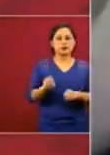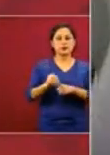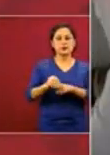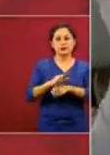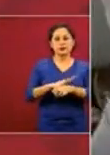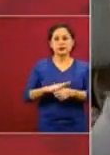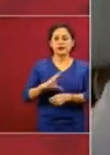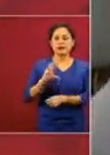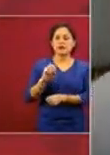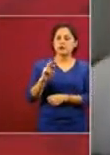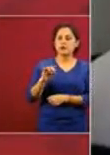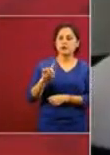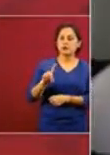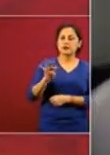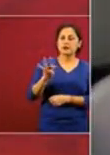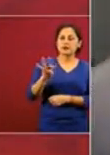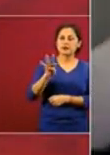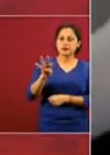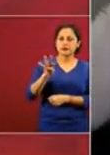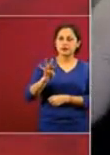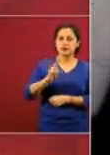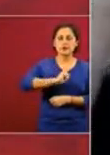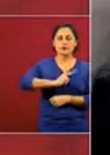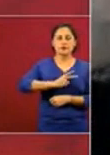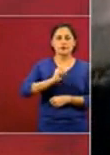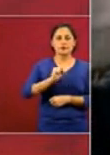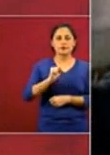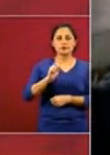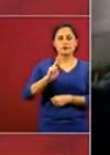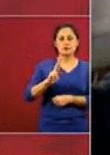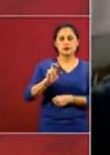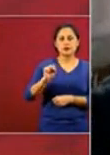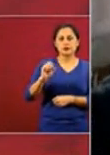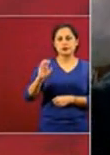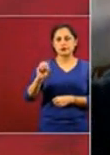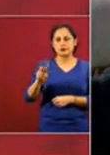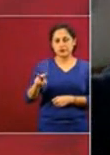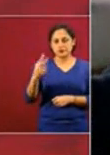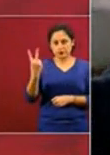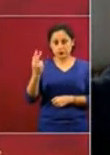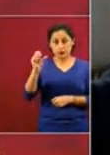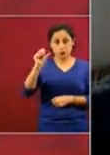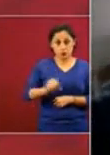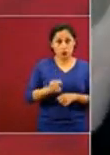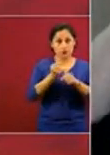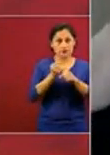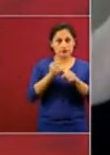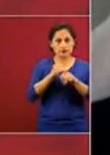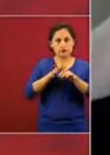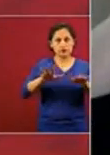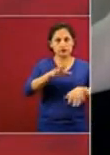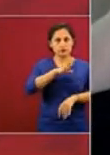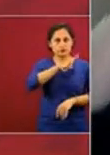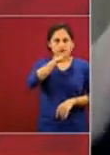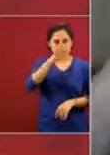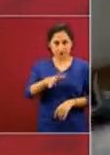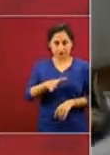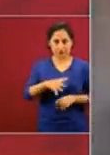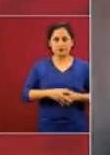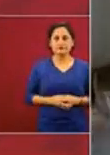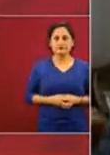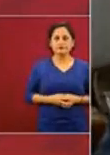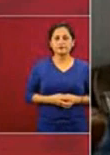tal vez, dos semanas, en una especie de estabilización en términos de la propagación de contagios,